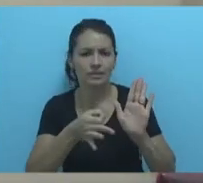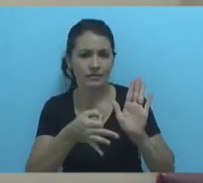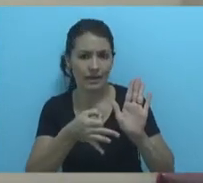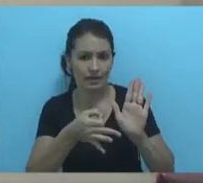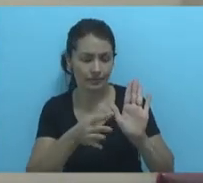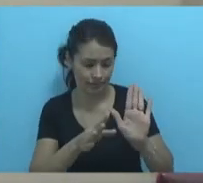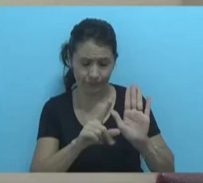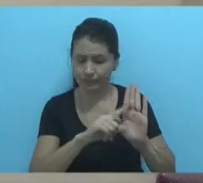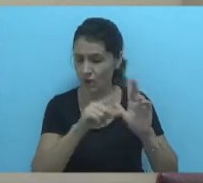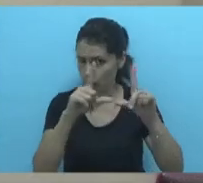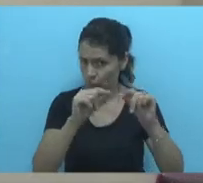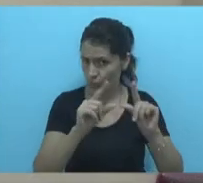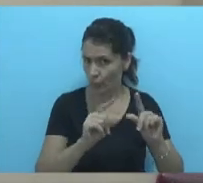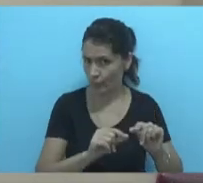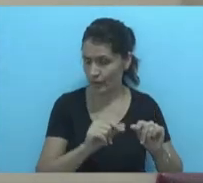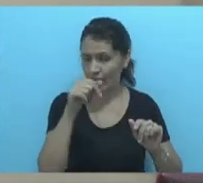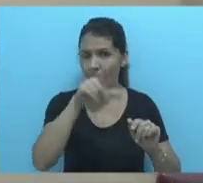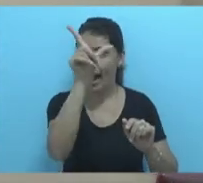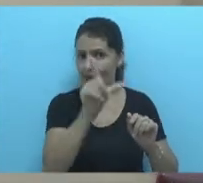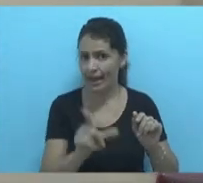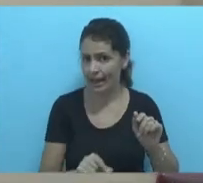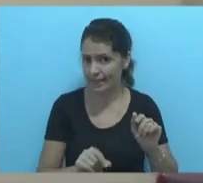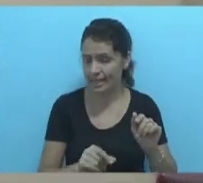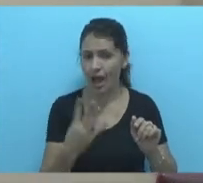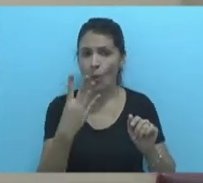los datos. Hay